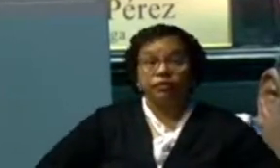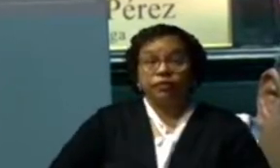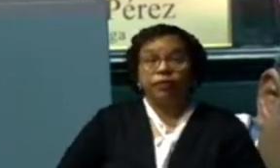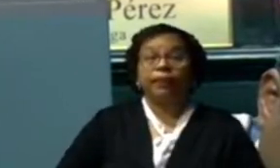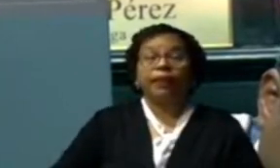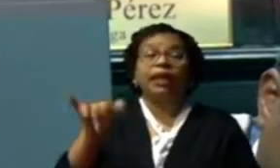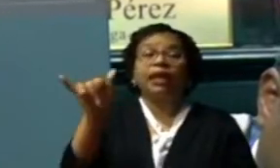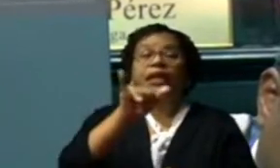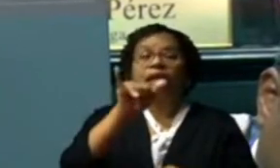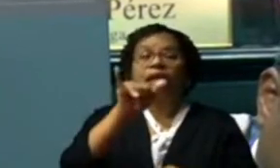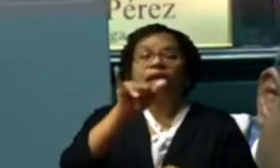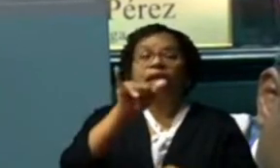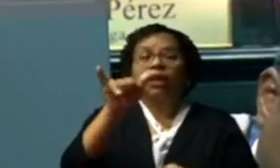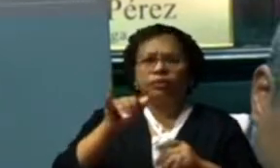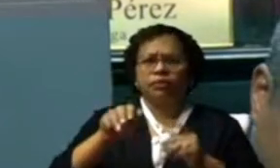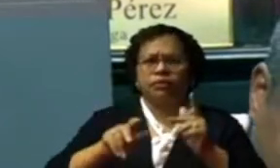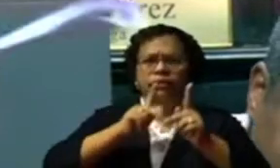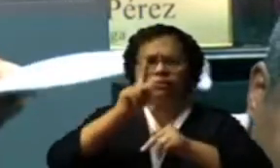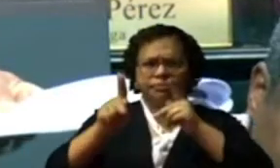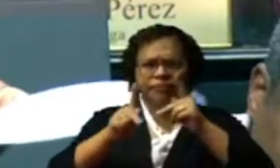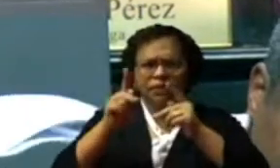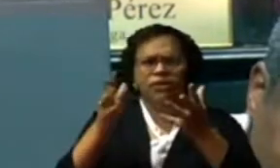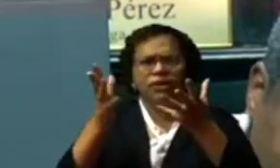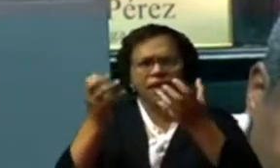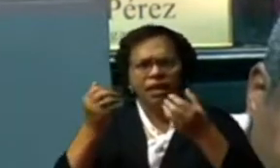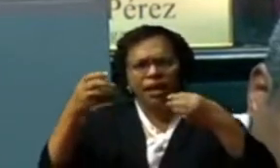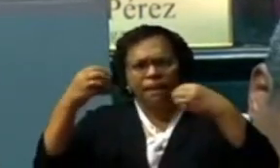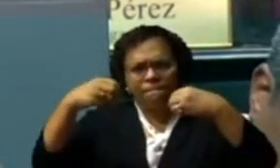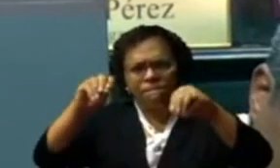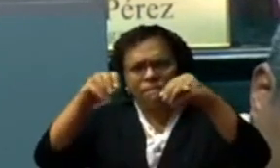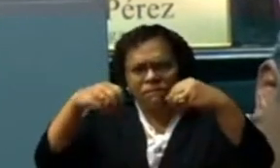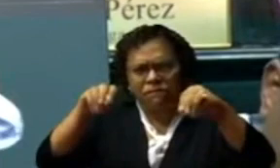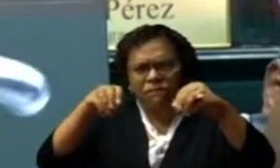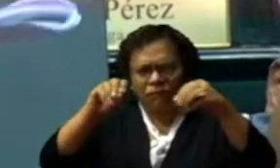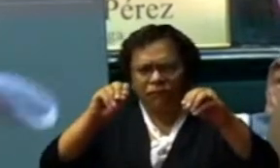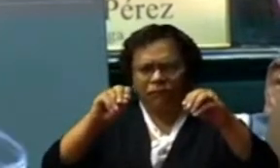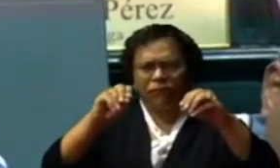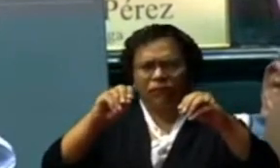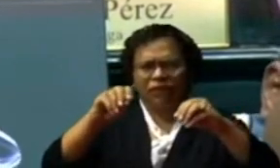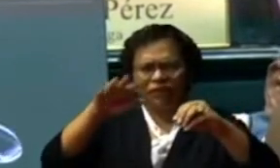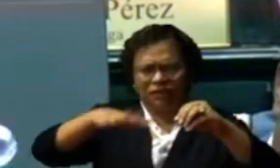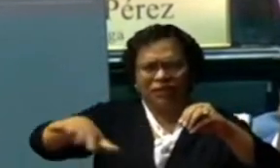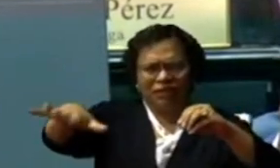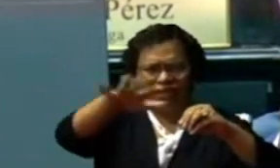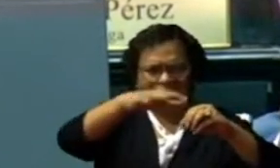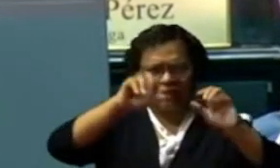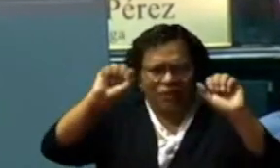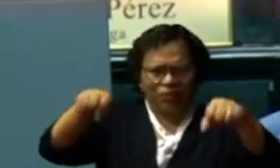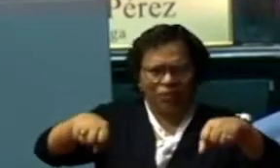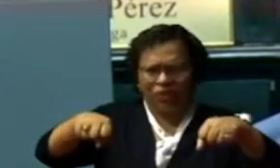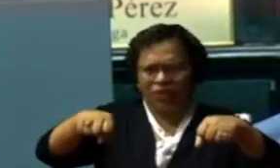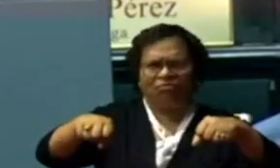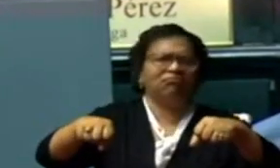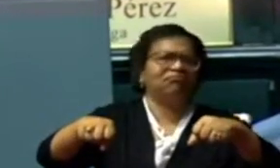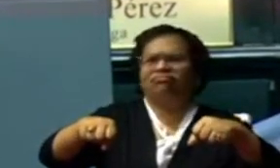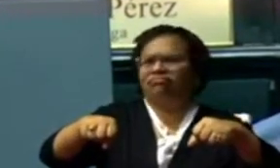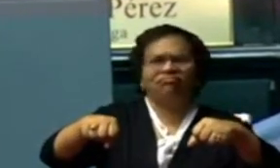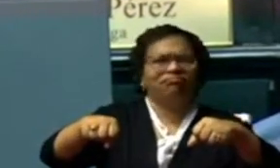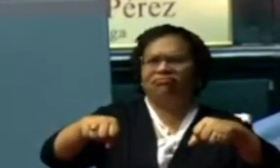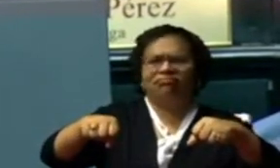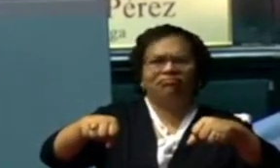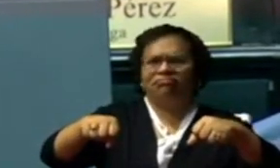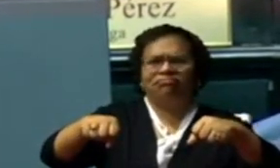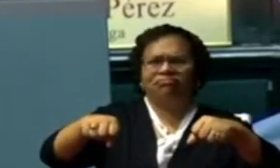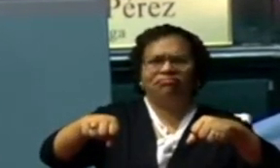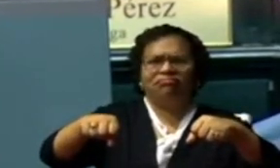para vender al mejor postor su producto agrícola.